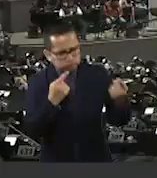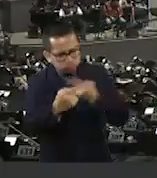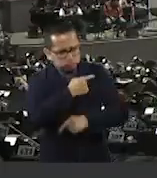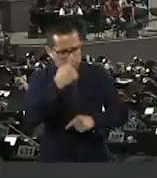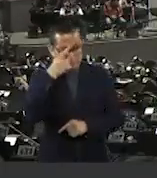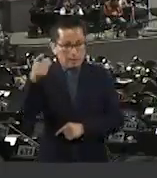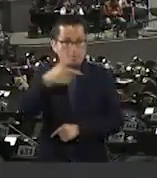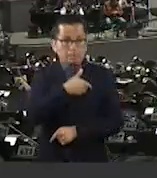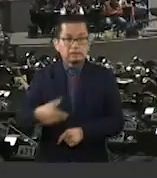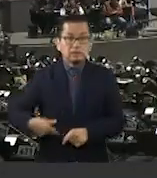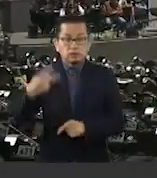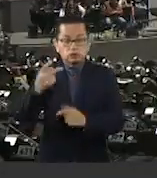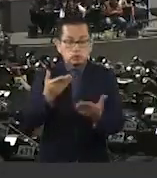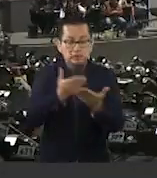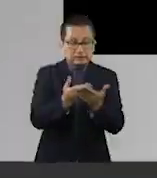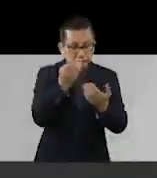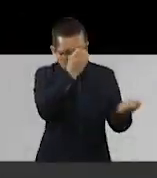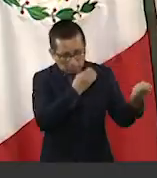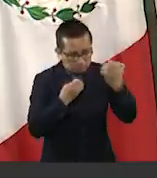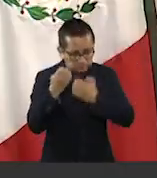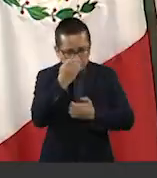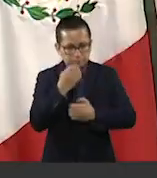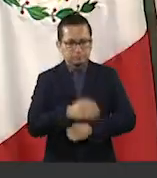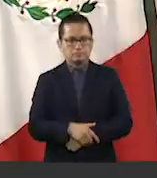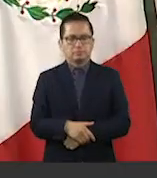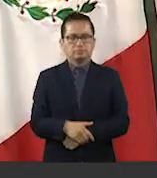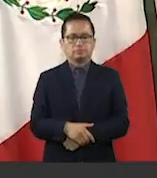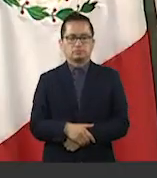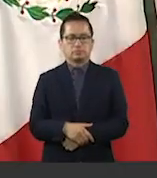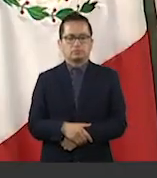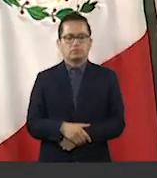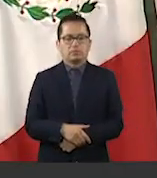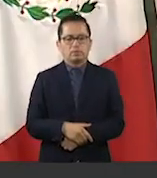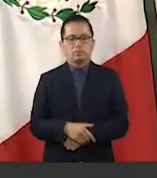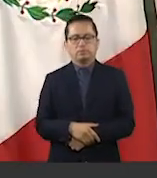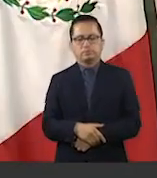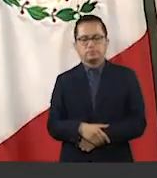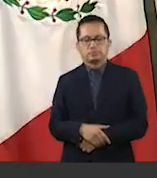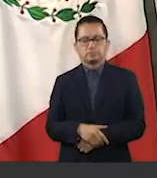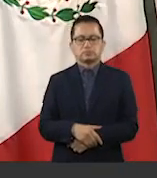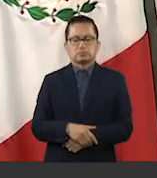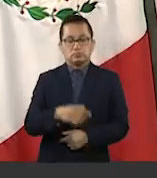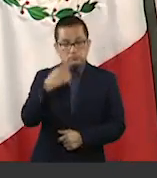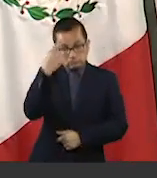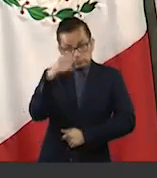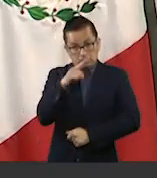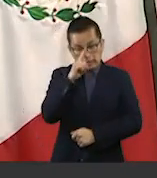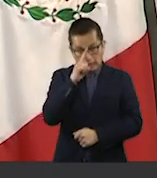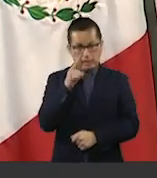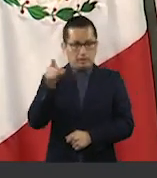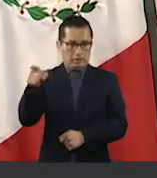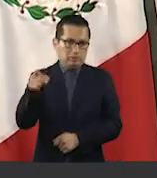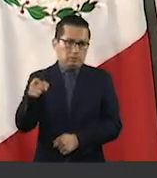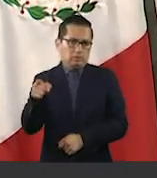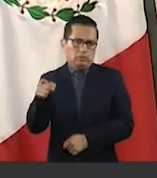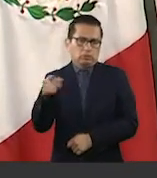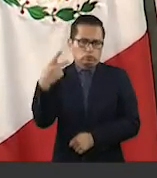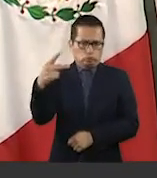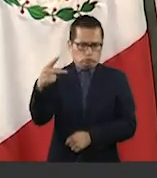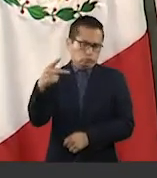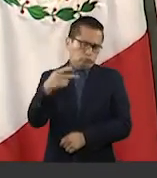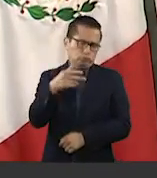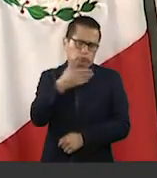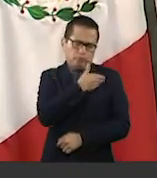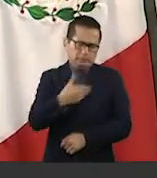grupos parlamentarios para que las 20 iniciativas de reforma que